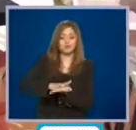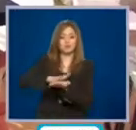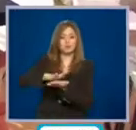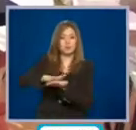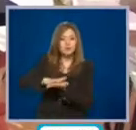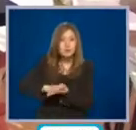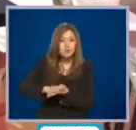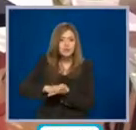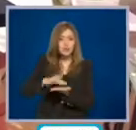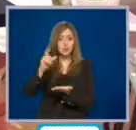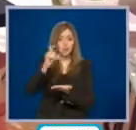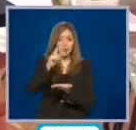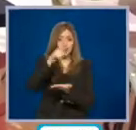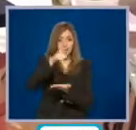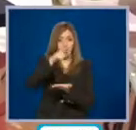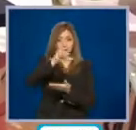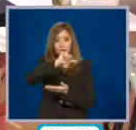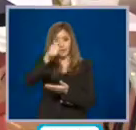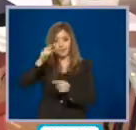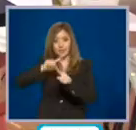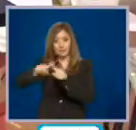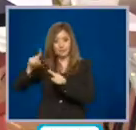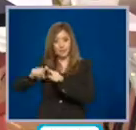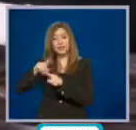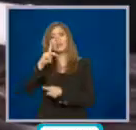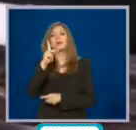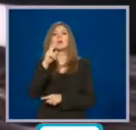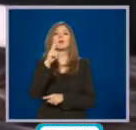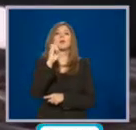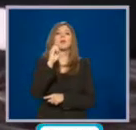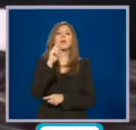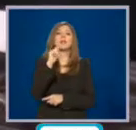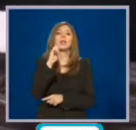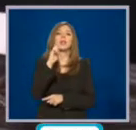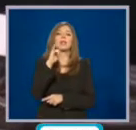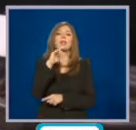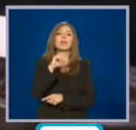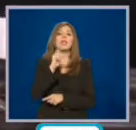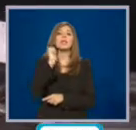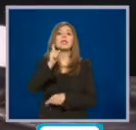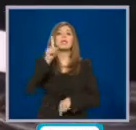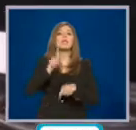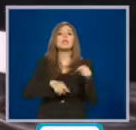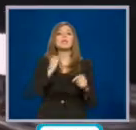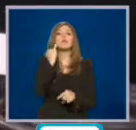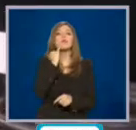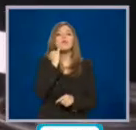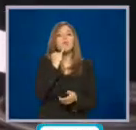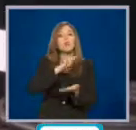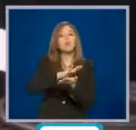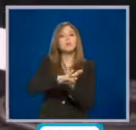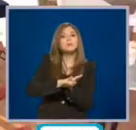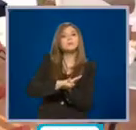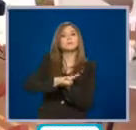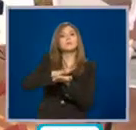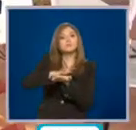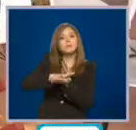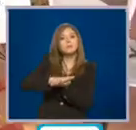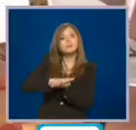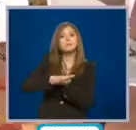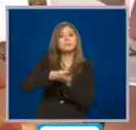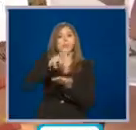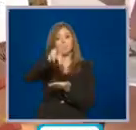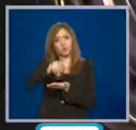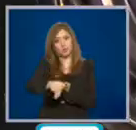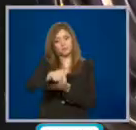hacemos al hacerle a cualquier tipo de proteína eso es desjugarlo. Ah, entonces se pone muy seco, ¿verdad? Sí, se Nuestra reseca. proteína.